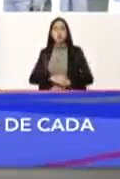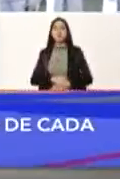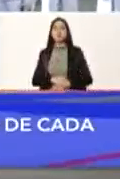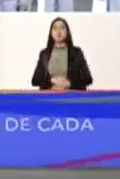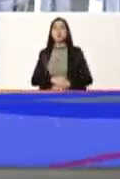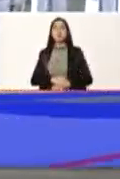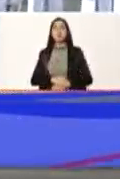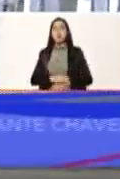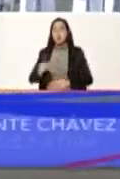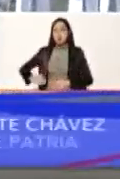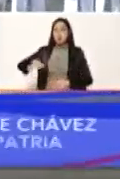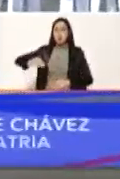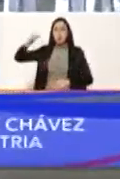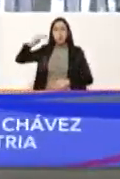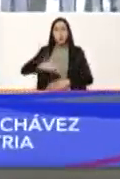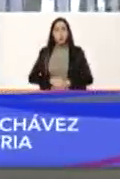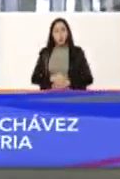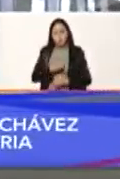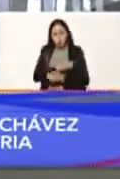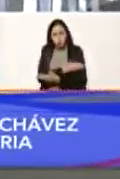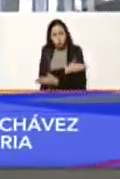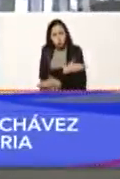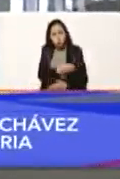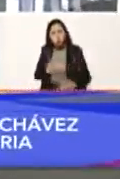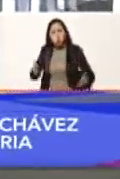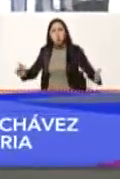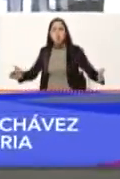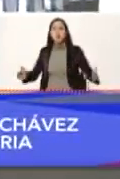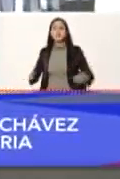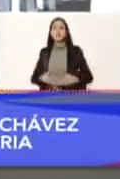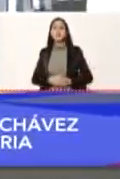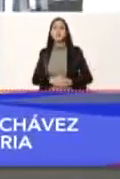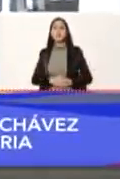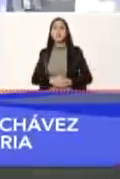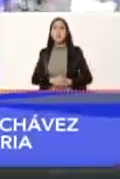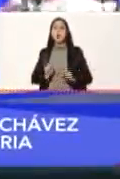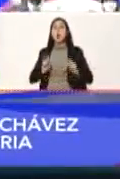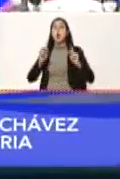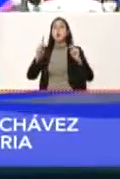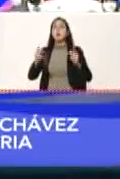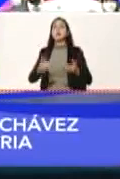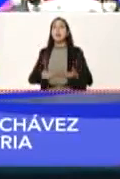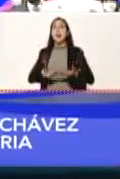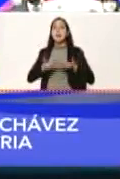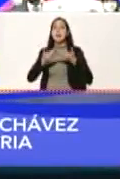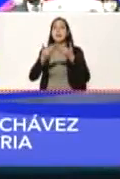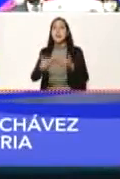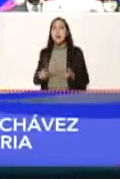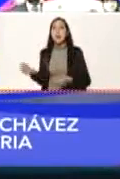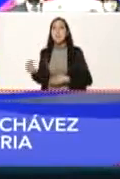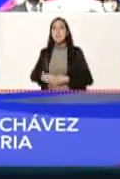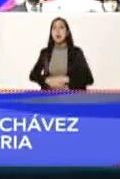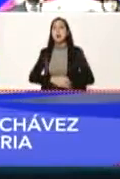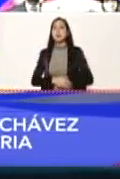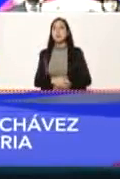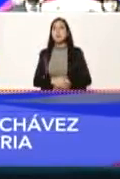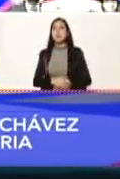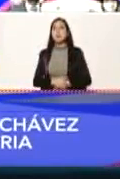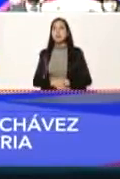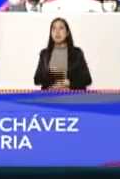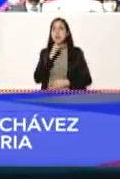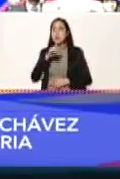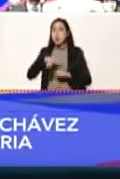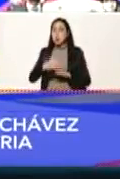crecer y que nos abre sus puertas para las oportunidades. Con dificultades,